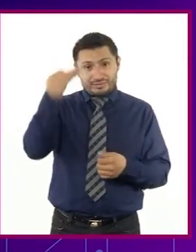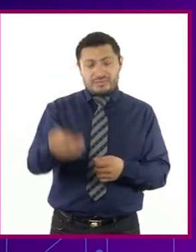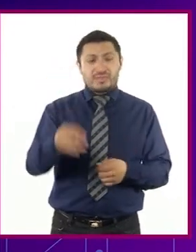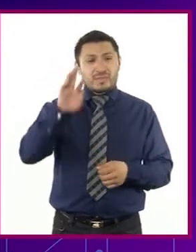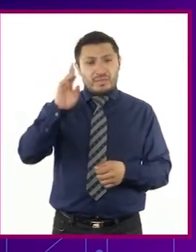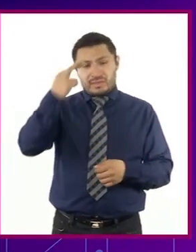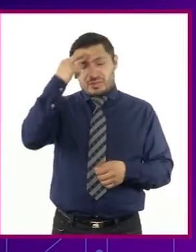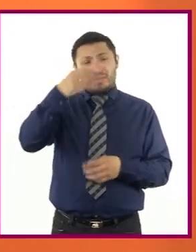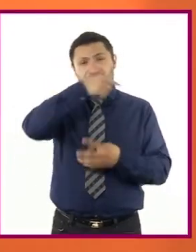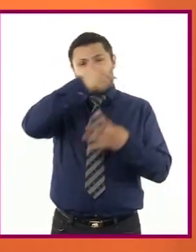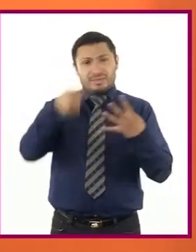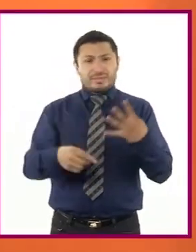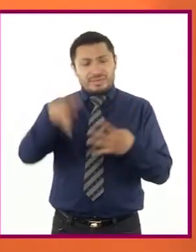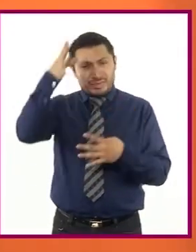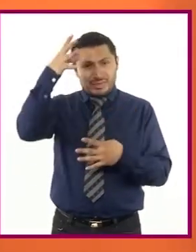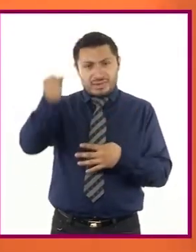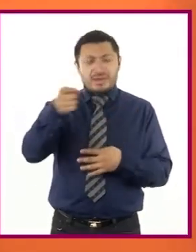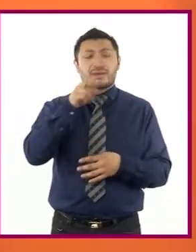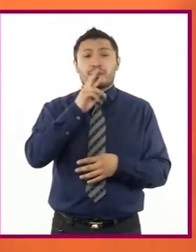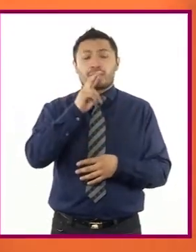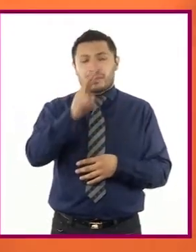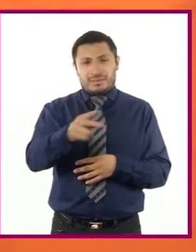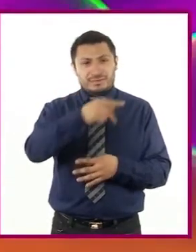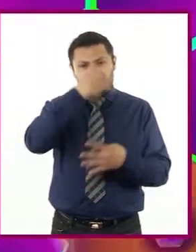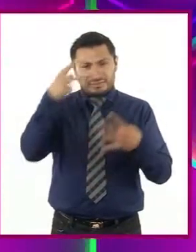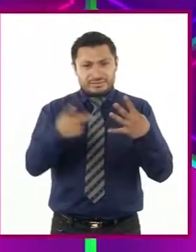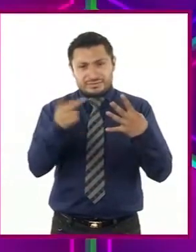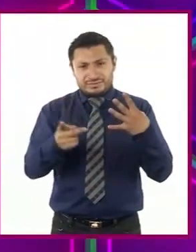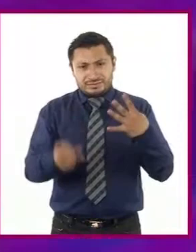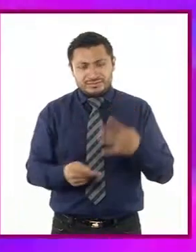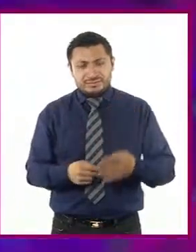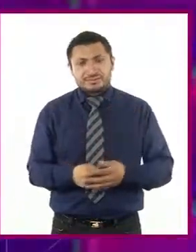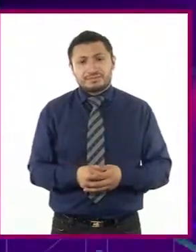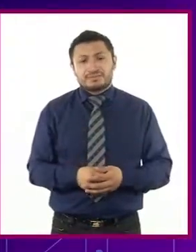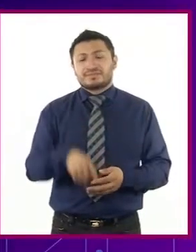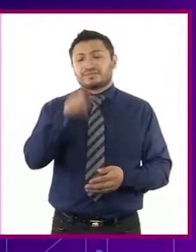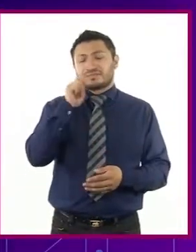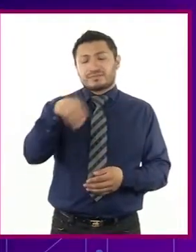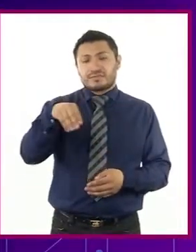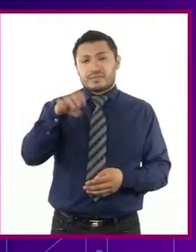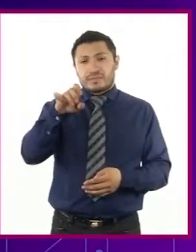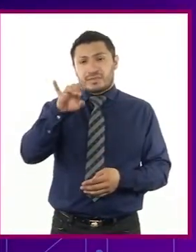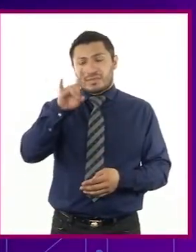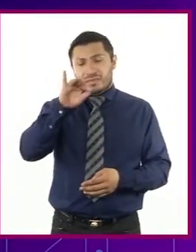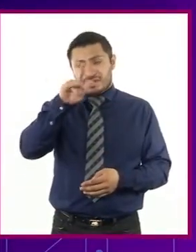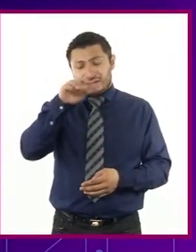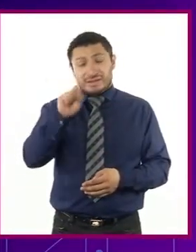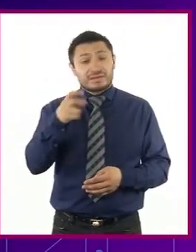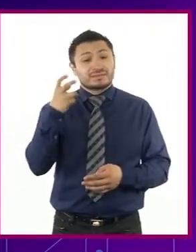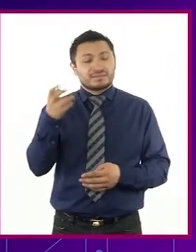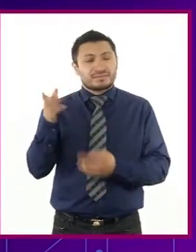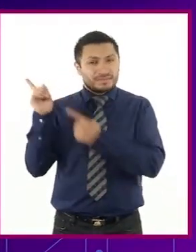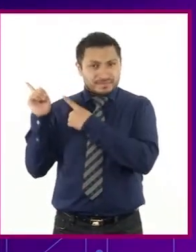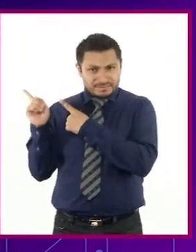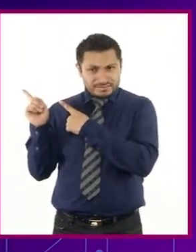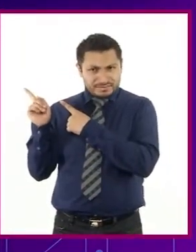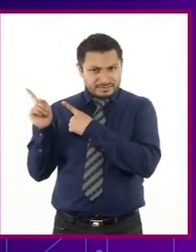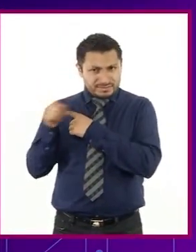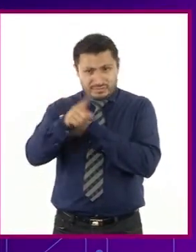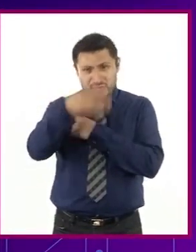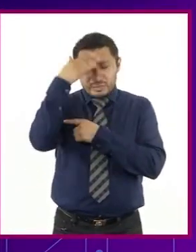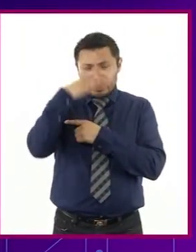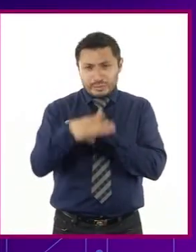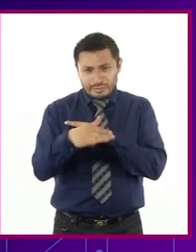estos conceptos. Respondamos las preguntas. ¿Qué son las medidas de tendencia central? Como seguramente